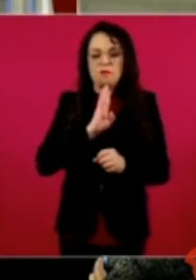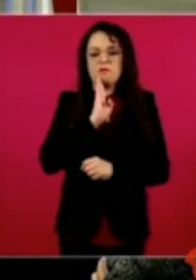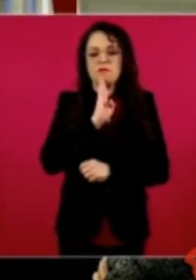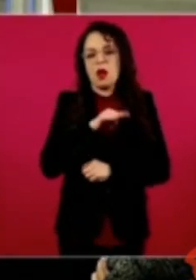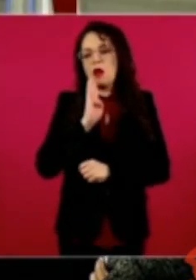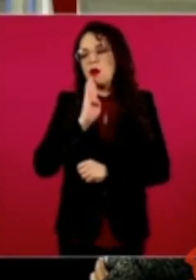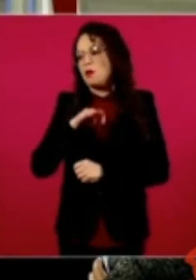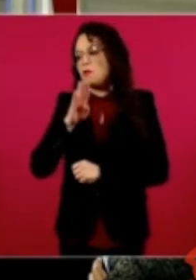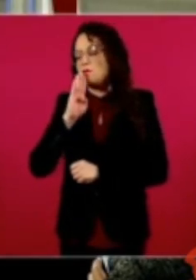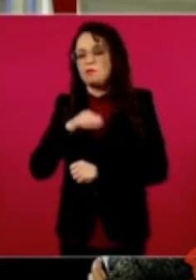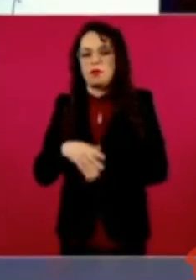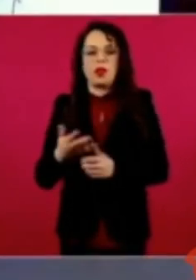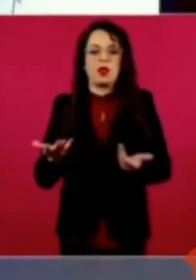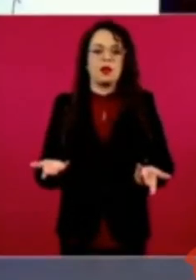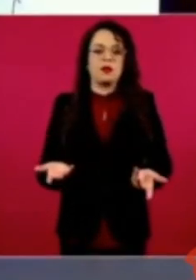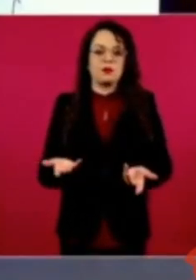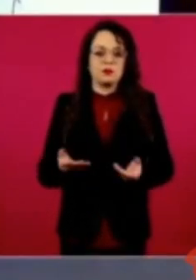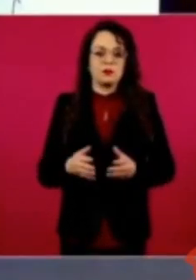transar.